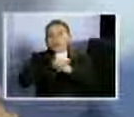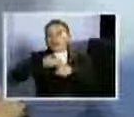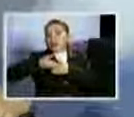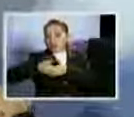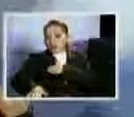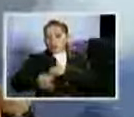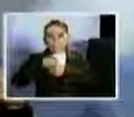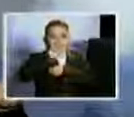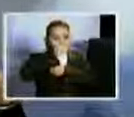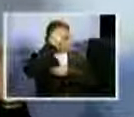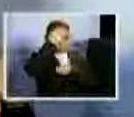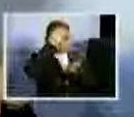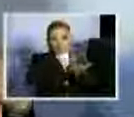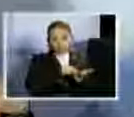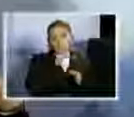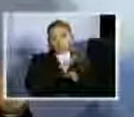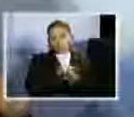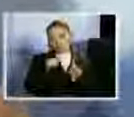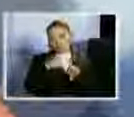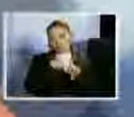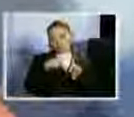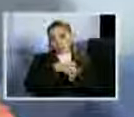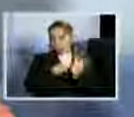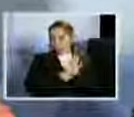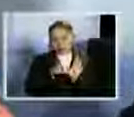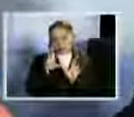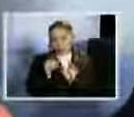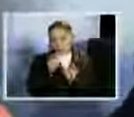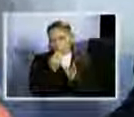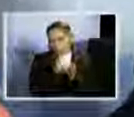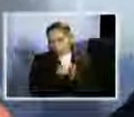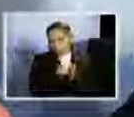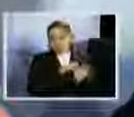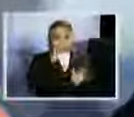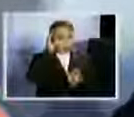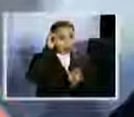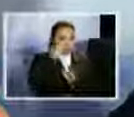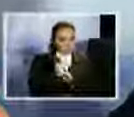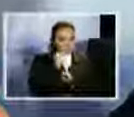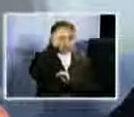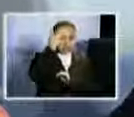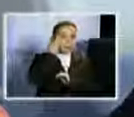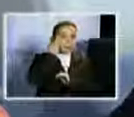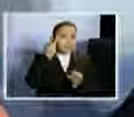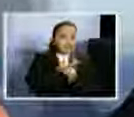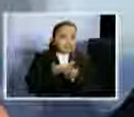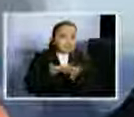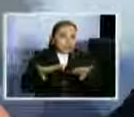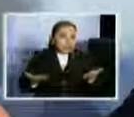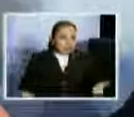sucede, pero creo que es más positivo que negativo. Corea del Norte, vamos a ver qué ocurre ahora en